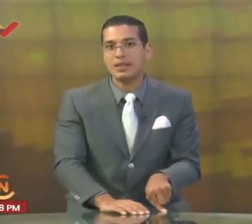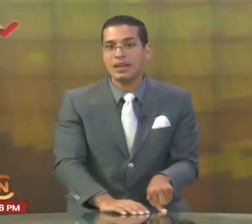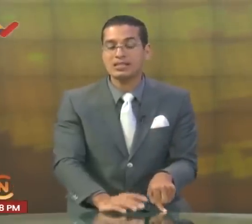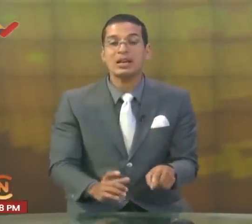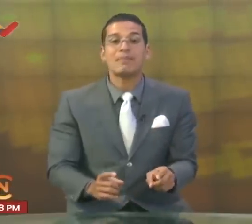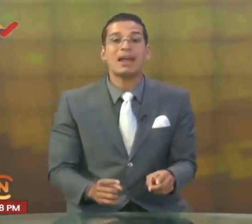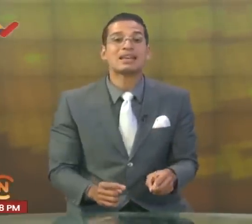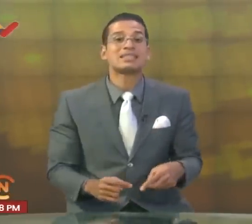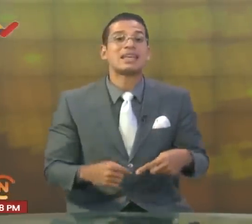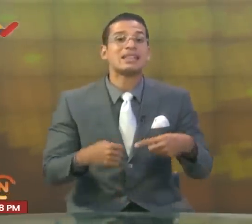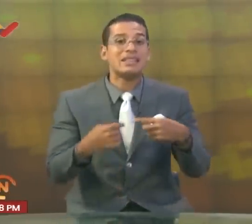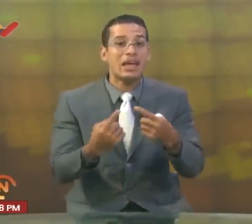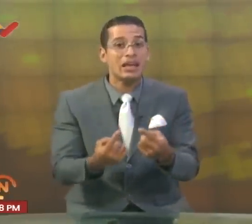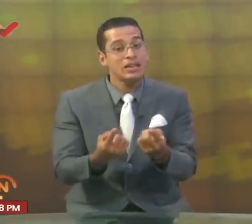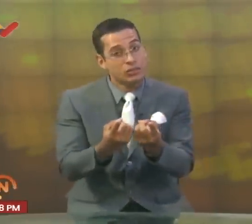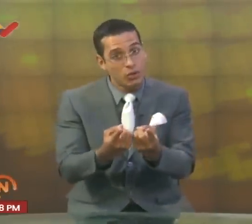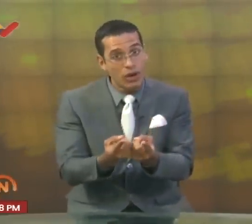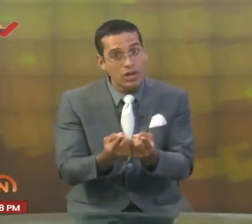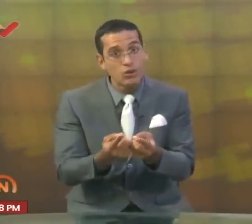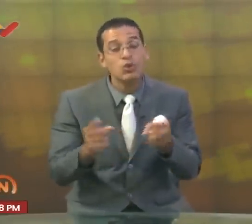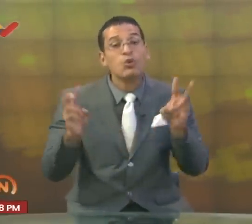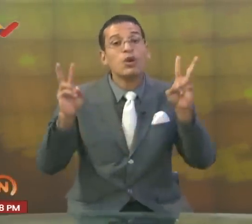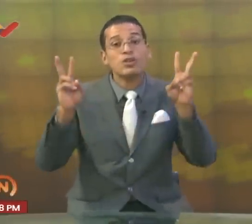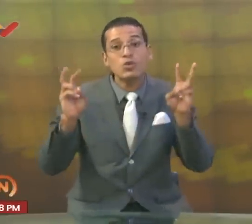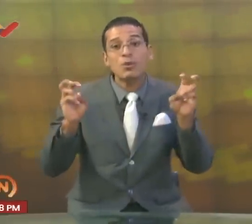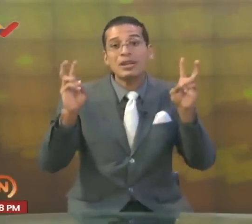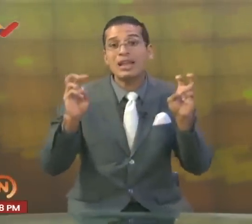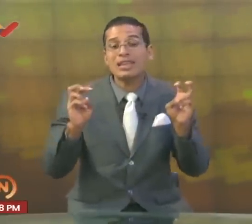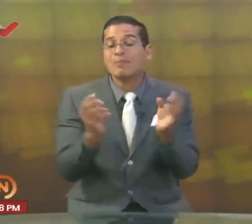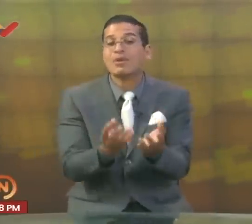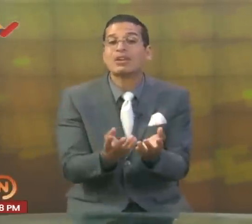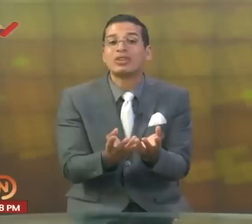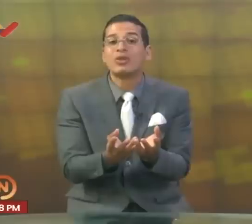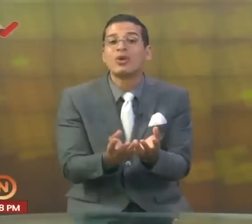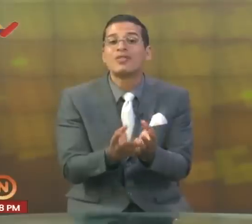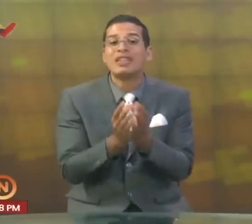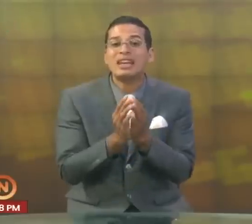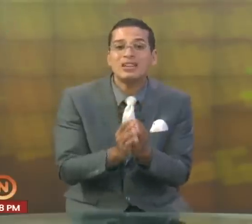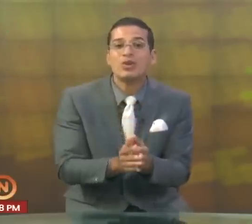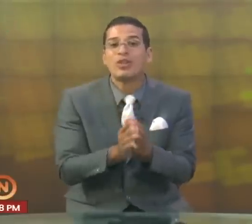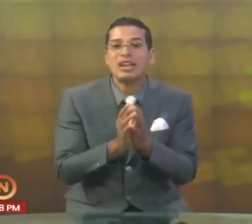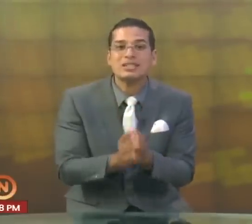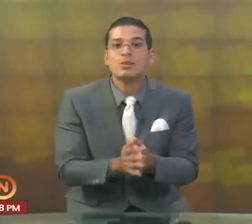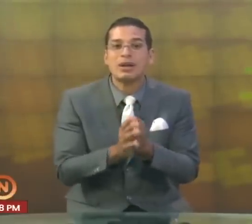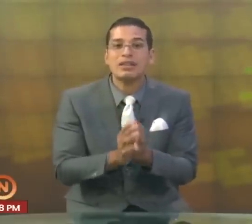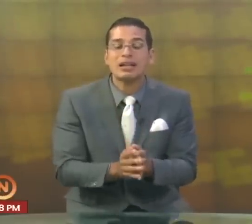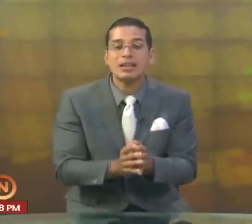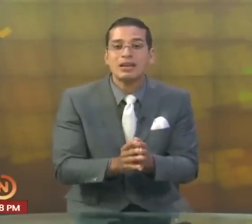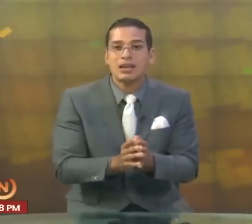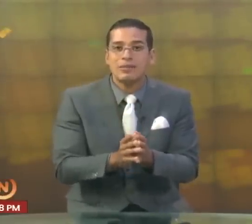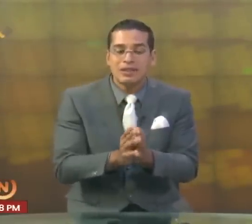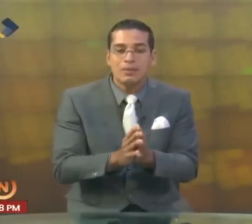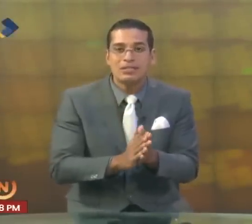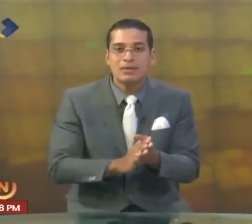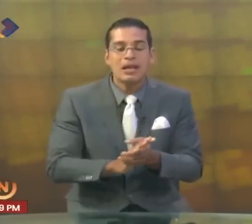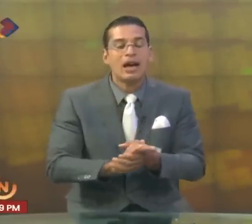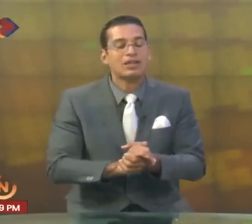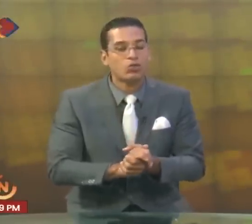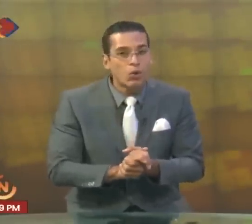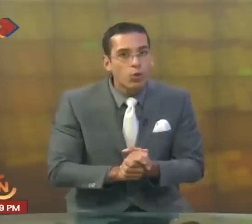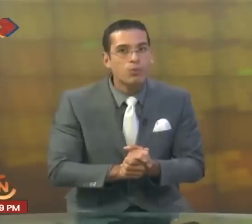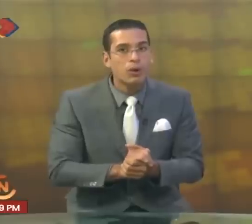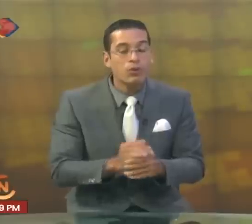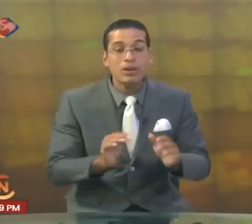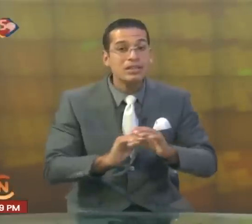diciembre de 2023 para extender, según ellos, una ayuda humanitaria, pero que ha sido delitos de lesa humanidad que victimizan